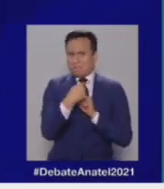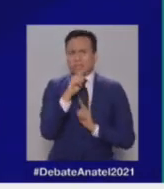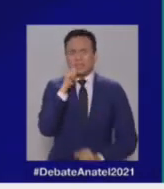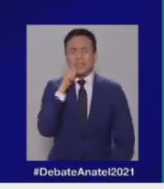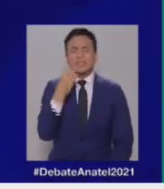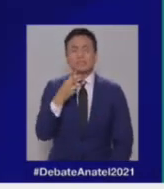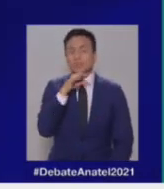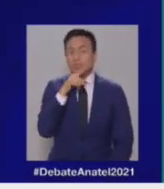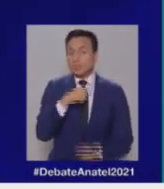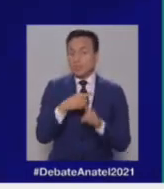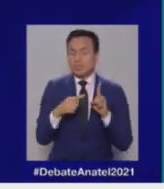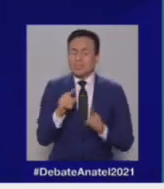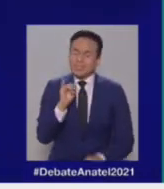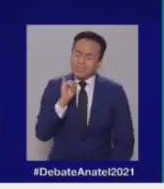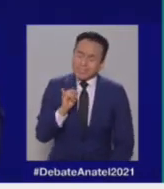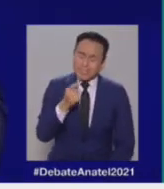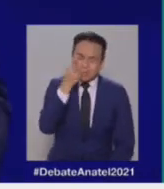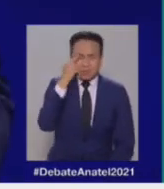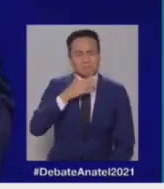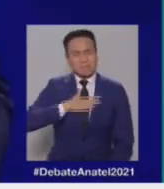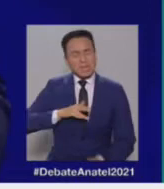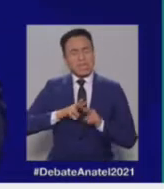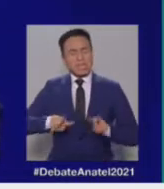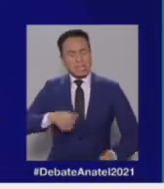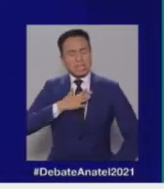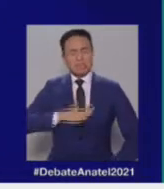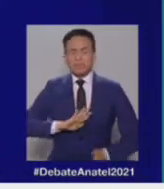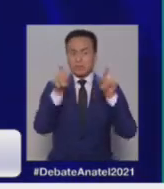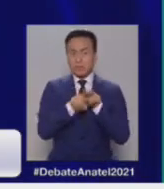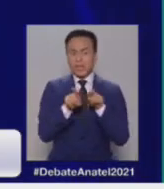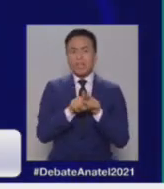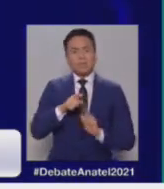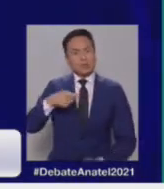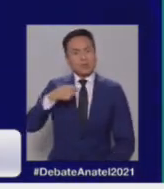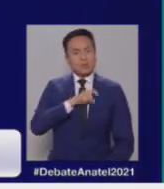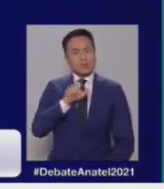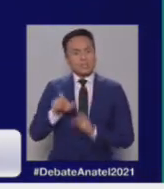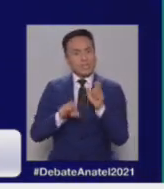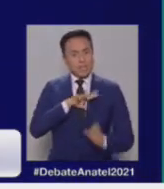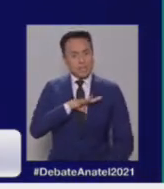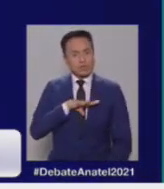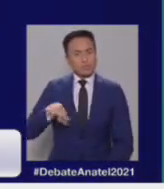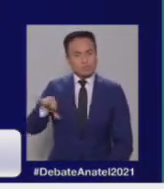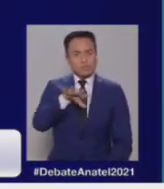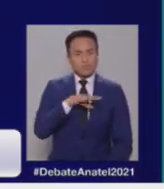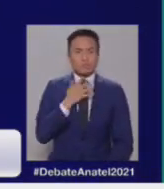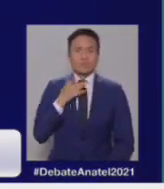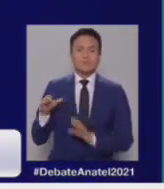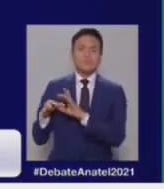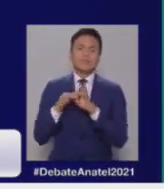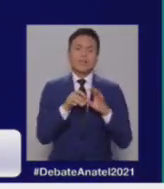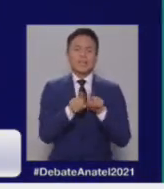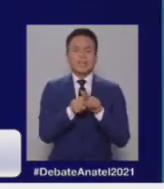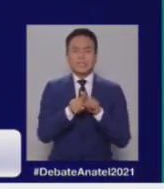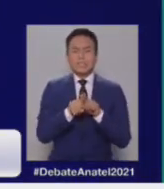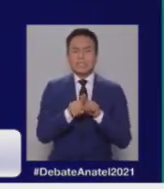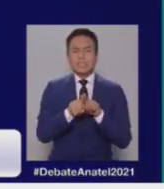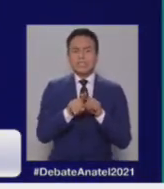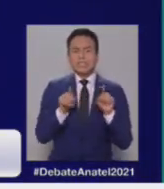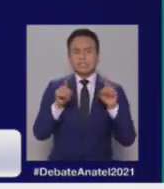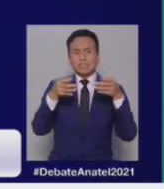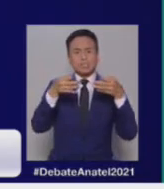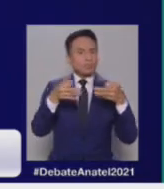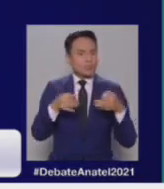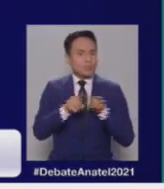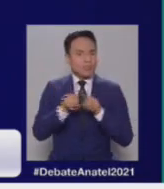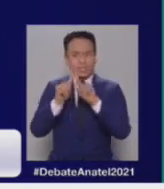este modo. Meo, además, aseguró que durante los primeros meses de su mandato, si es que resulta electo, buscará generar acuerdos que a su juicio sean lo más